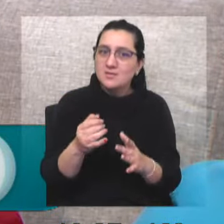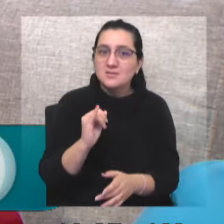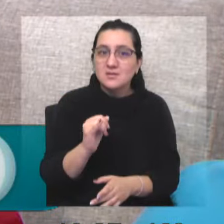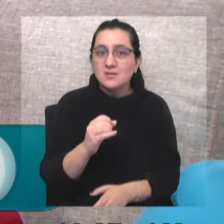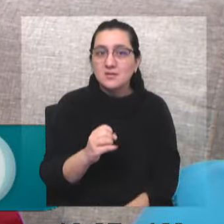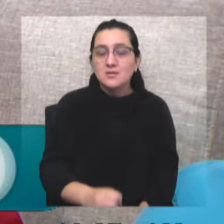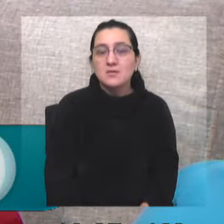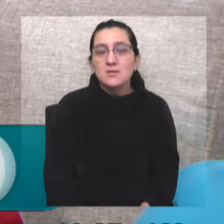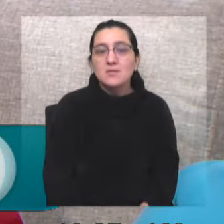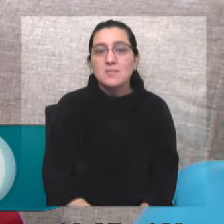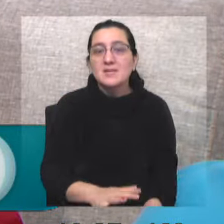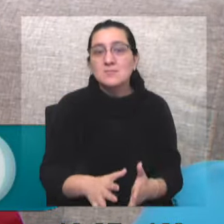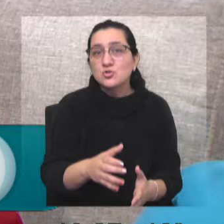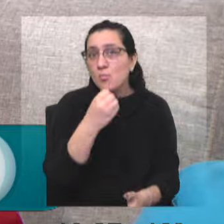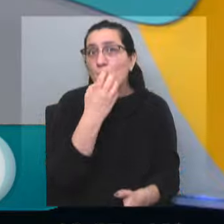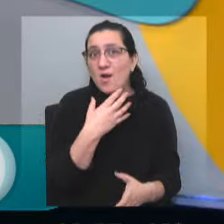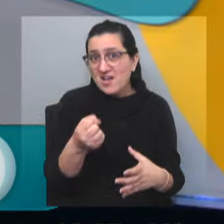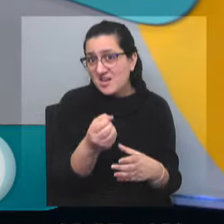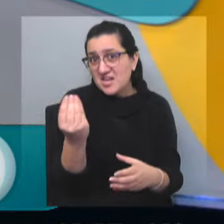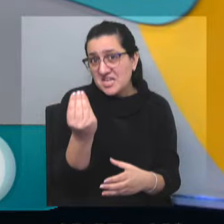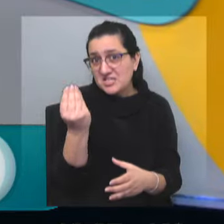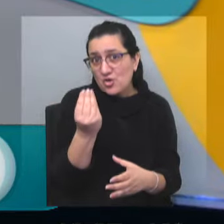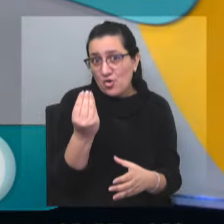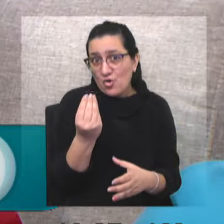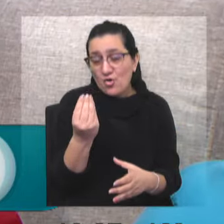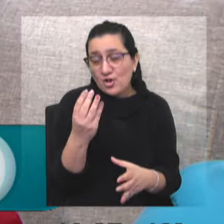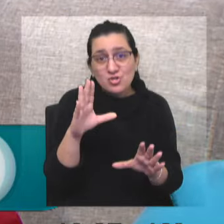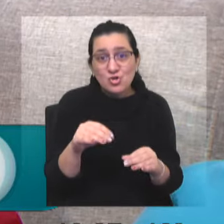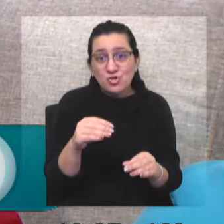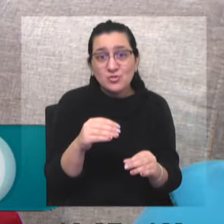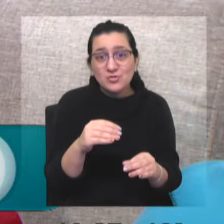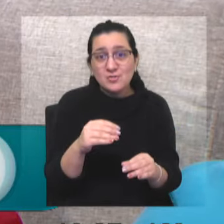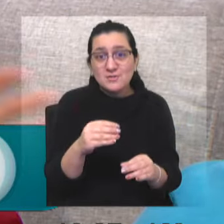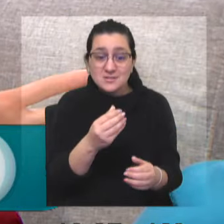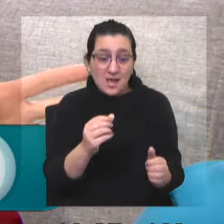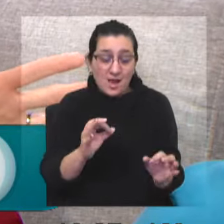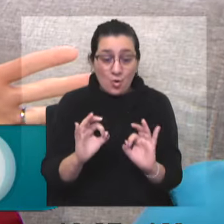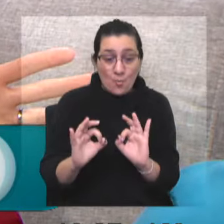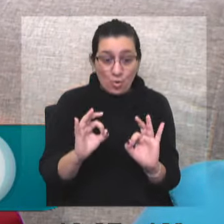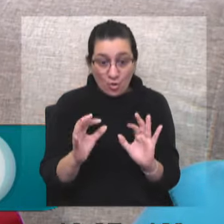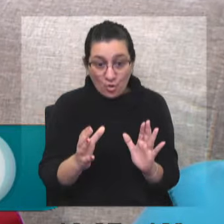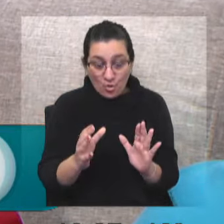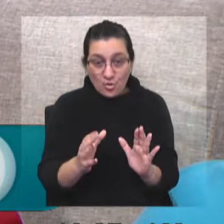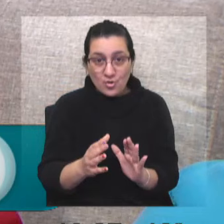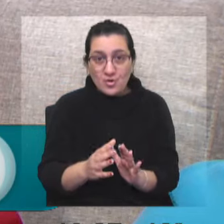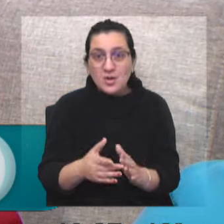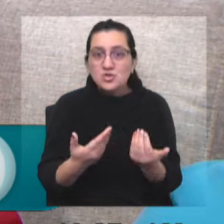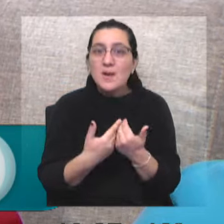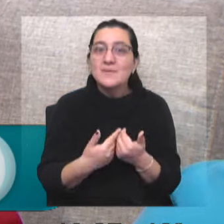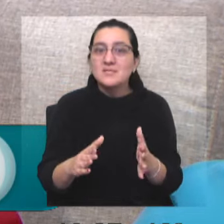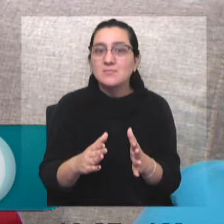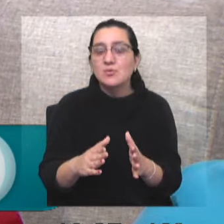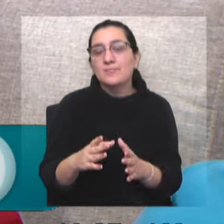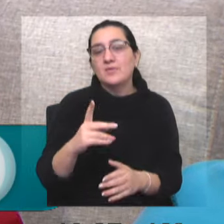guiso de mondongo. O sea, como que todo encontró su sitio. Al principio me pasó lo mismo que vos, ¿no? Porque el elenco, vamos a mencionarlo,